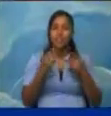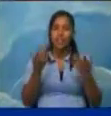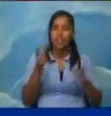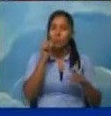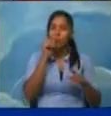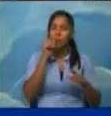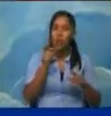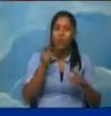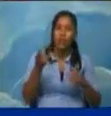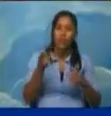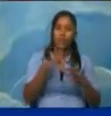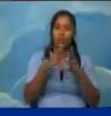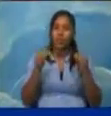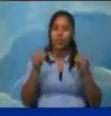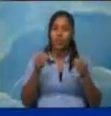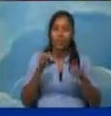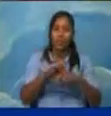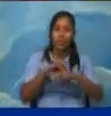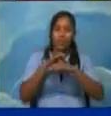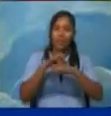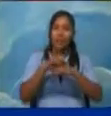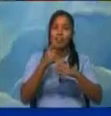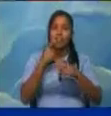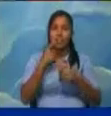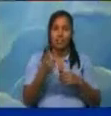gallina, pescado y carne. Aleluya.